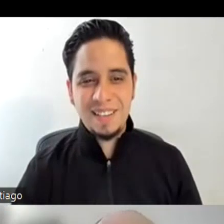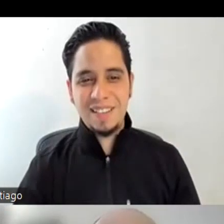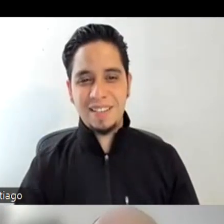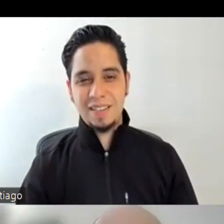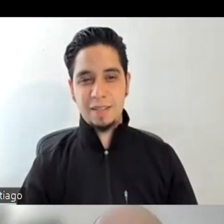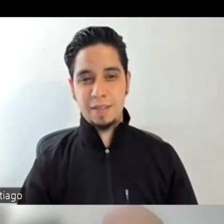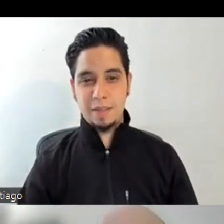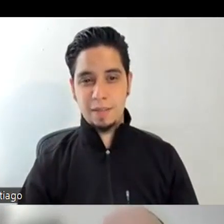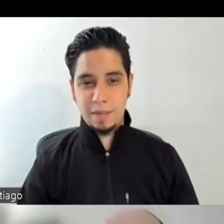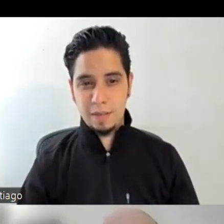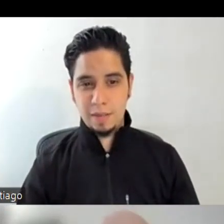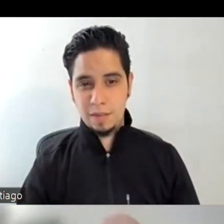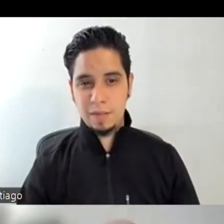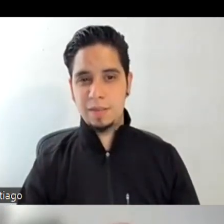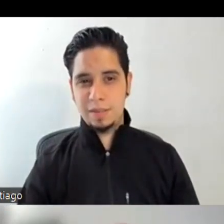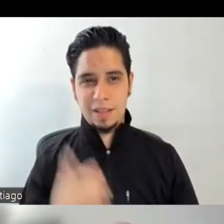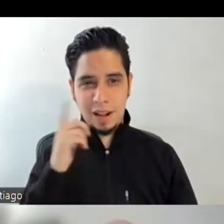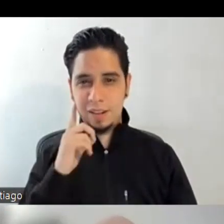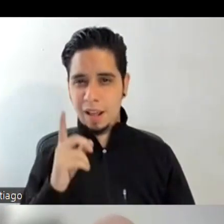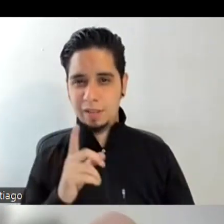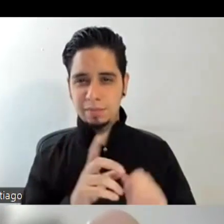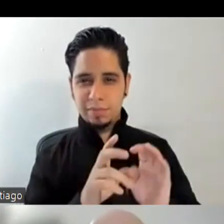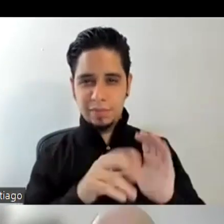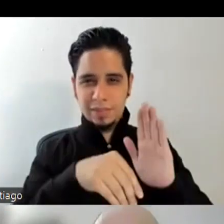está sonando tin, tum, tum. Sí, no, exacto.